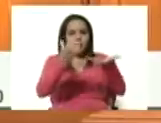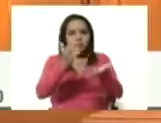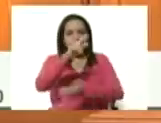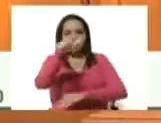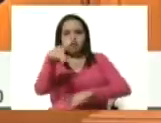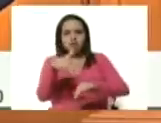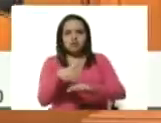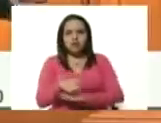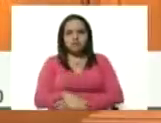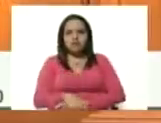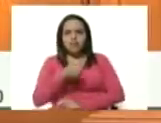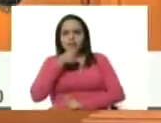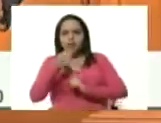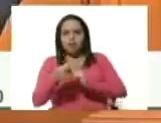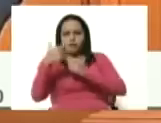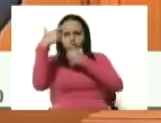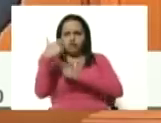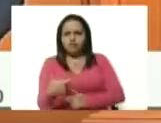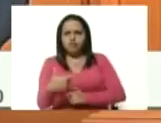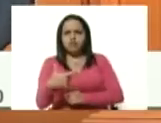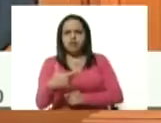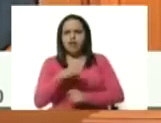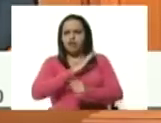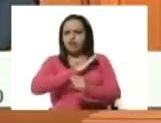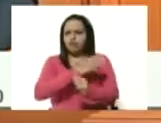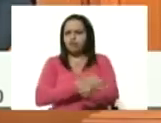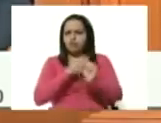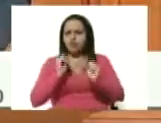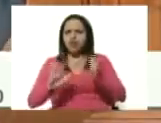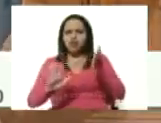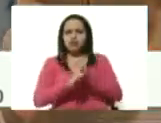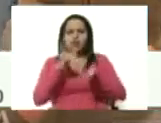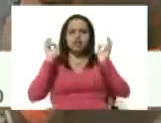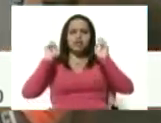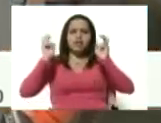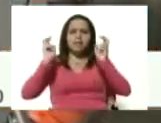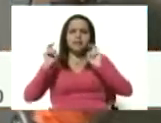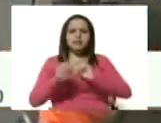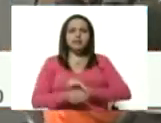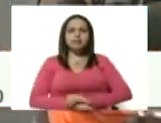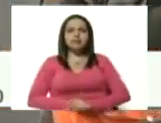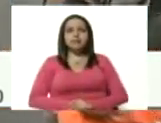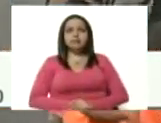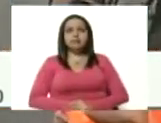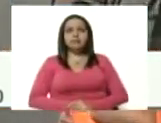fijar posición firme, sólida, sobre estos temas,